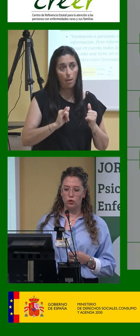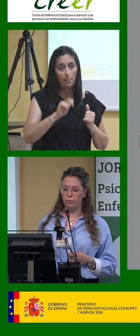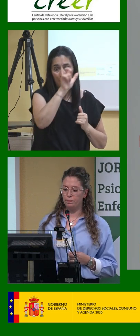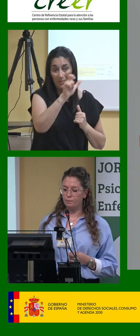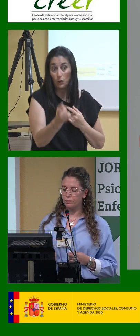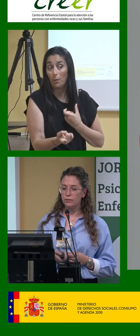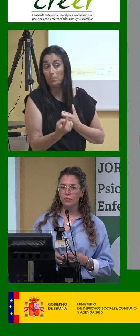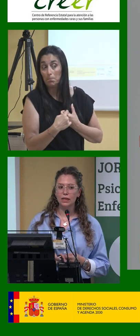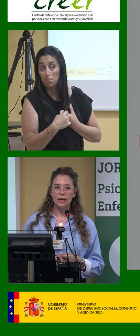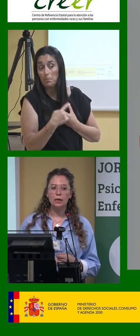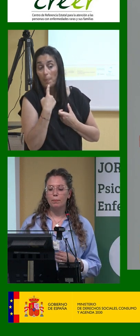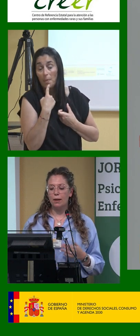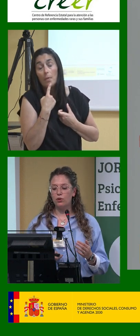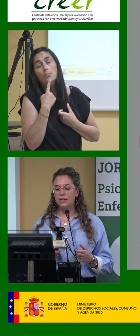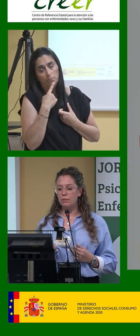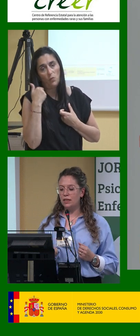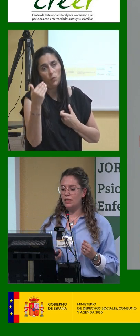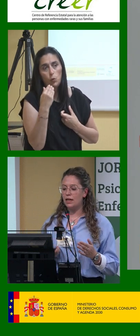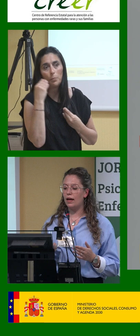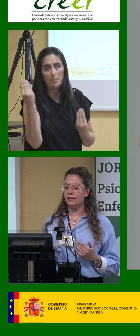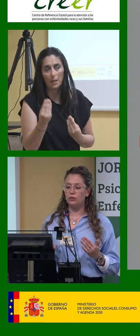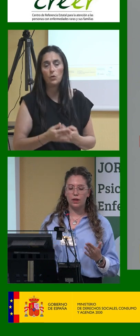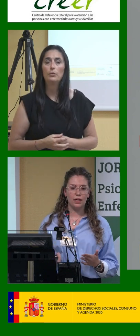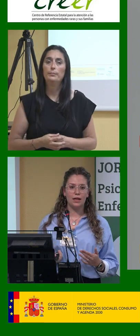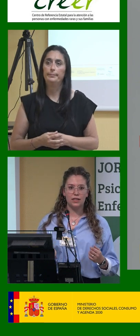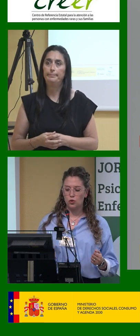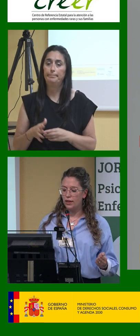irá mejor. Para poder examinar